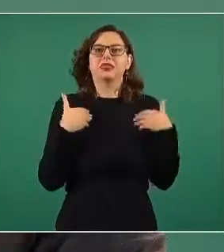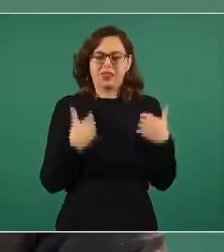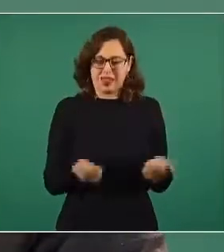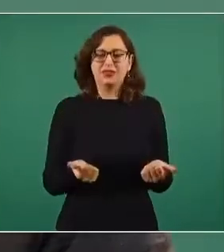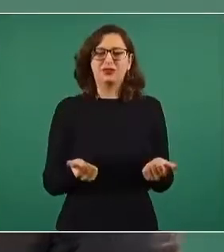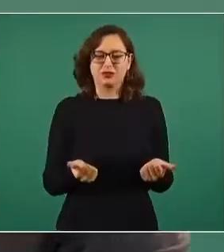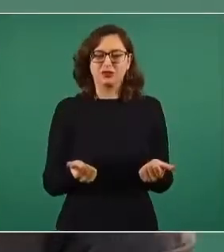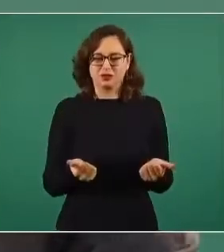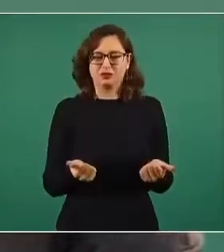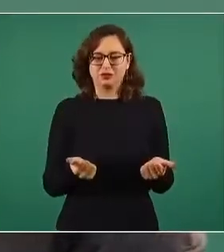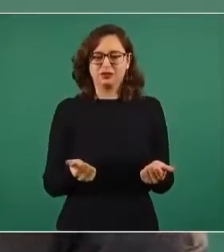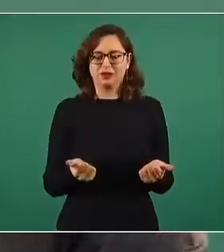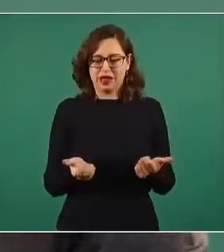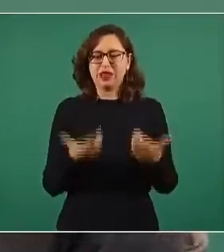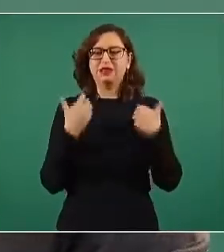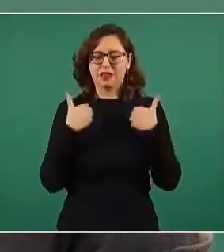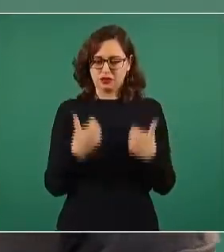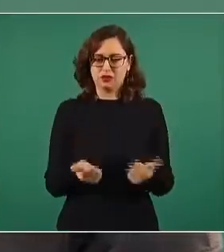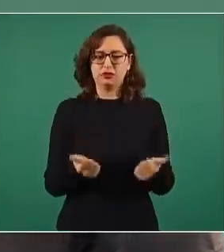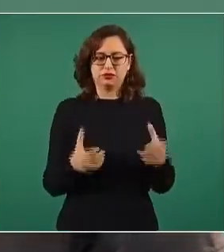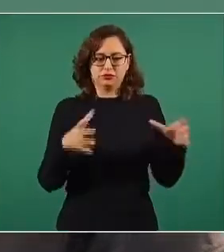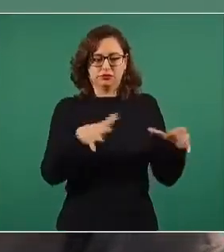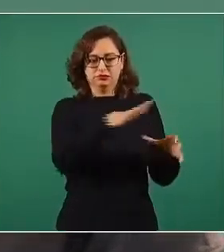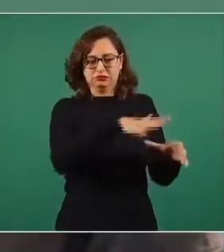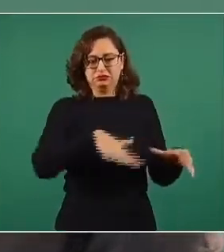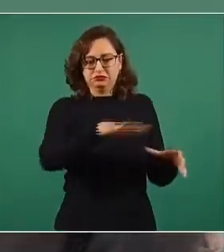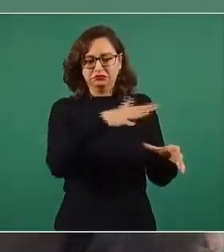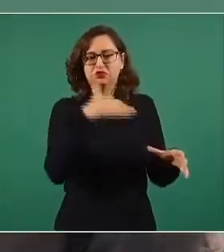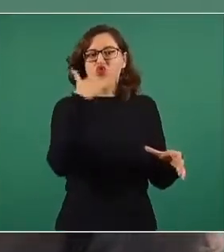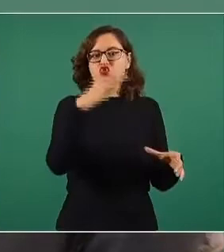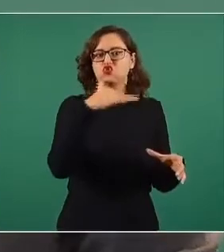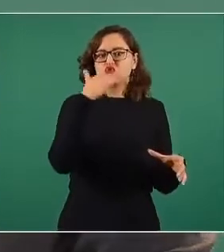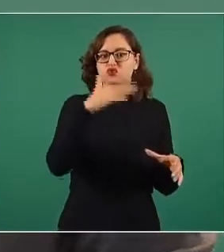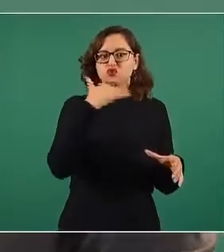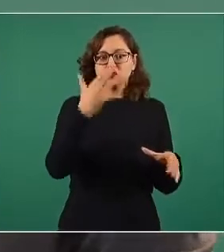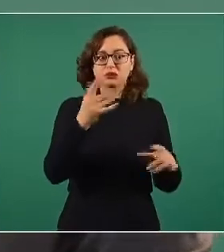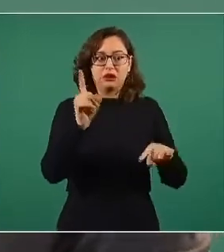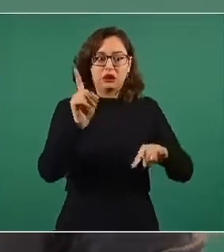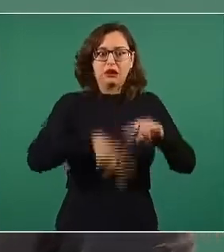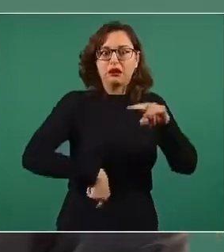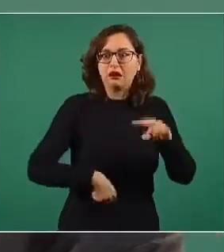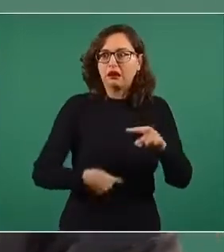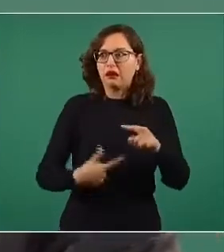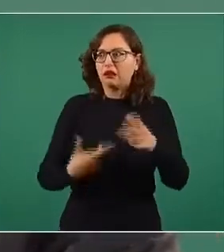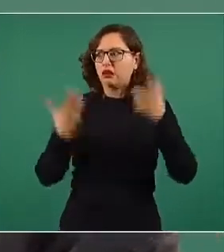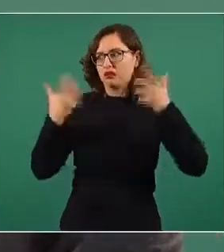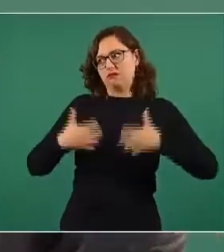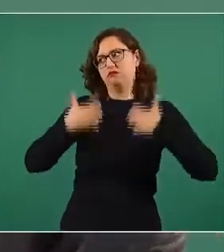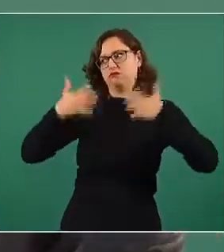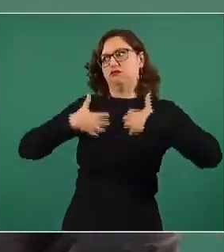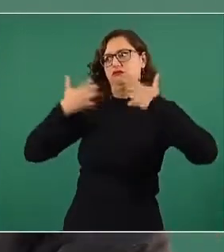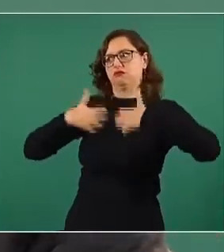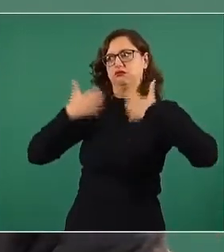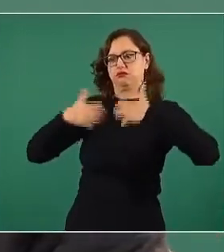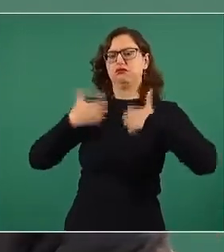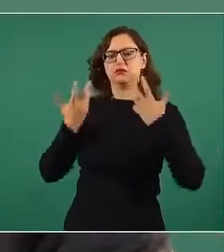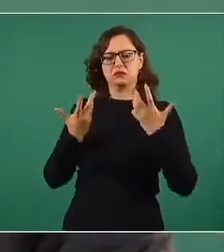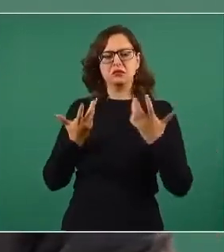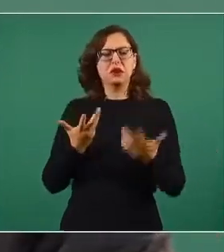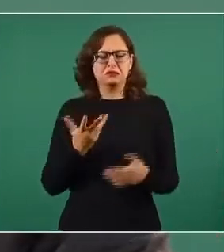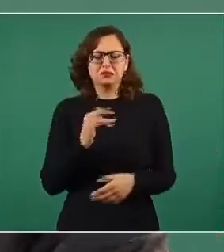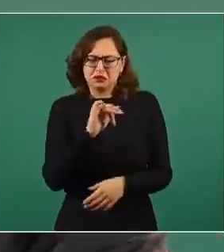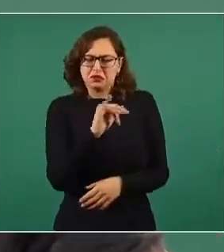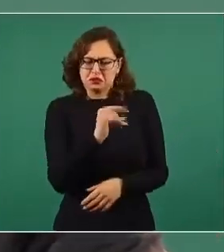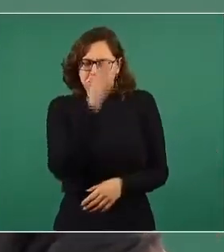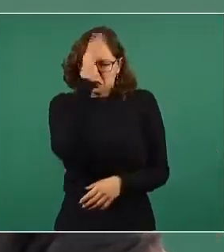puedo entenderlo, que diga, no, pues yo me estoy beneficiando, pero hay mucha gente que no se